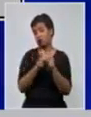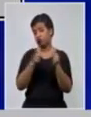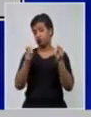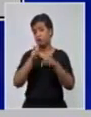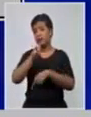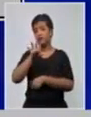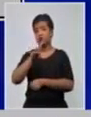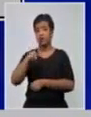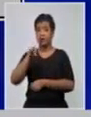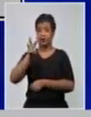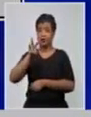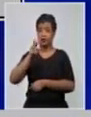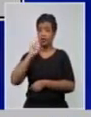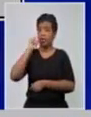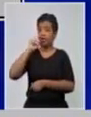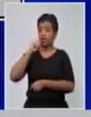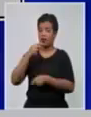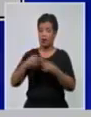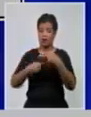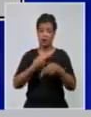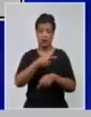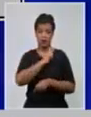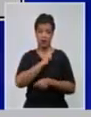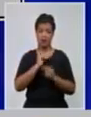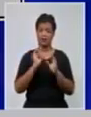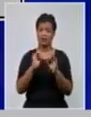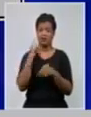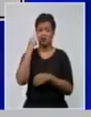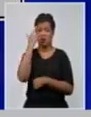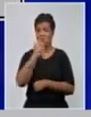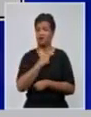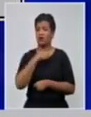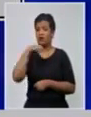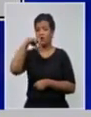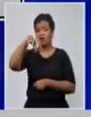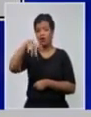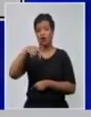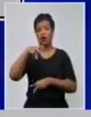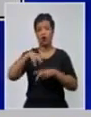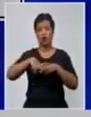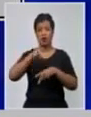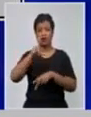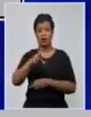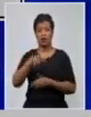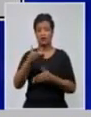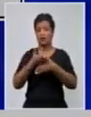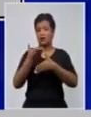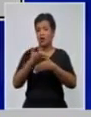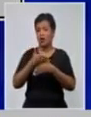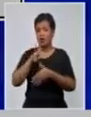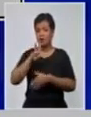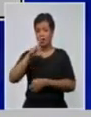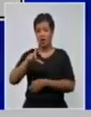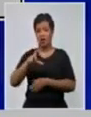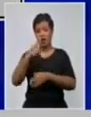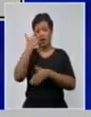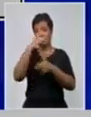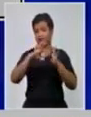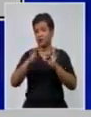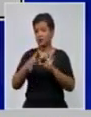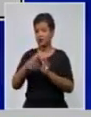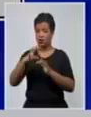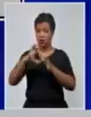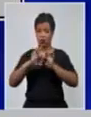las realizadas ayer. Y así, Ciego de Ávila, Pinar del Río, Holguín, Santiago, Villa Clara, Artemisa, Guantánamo,